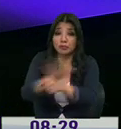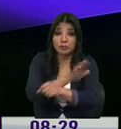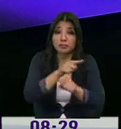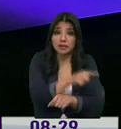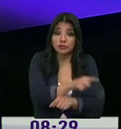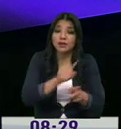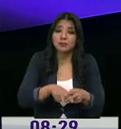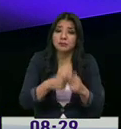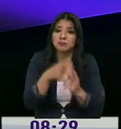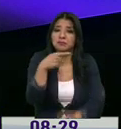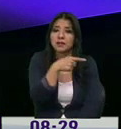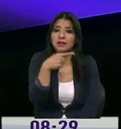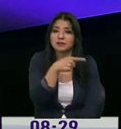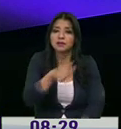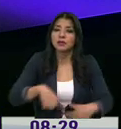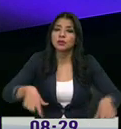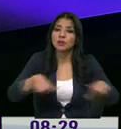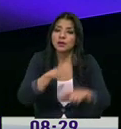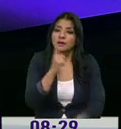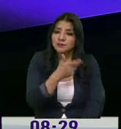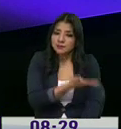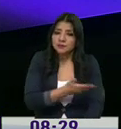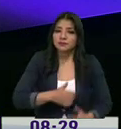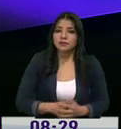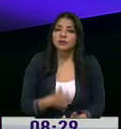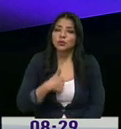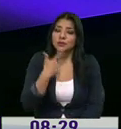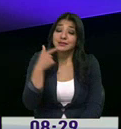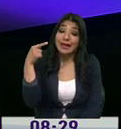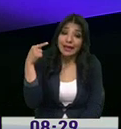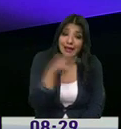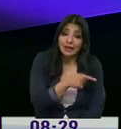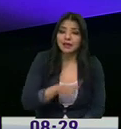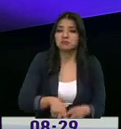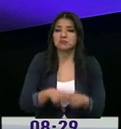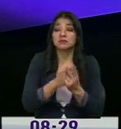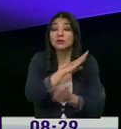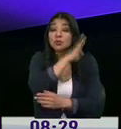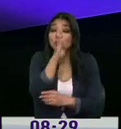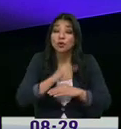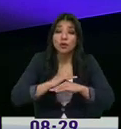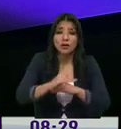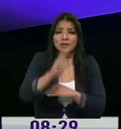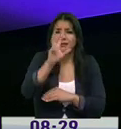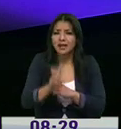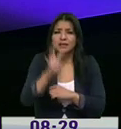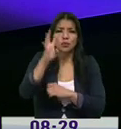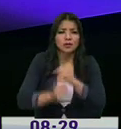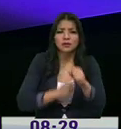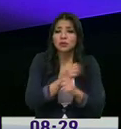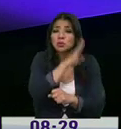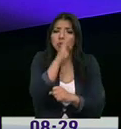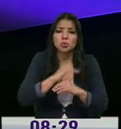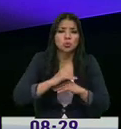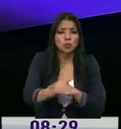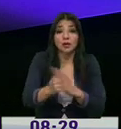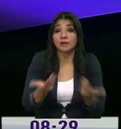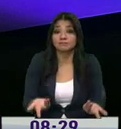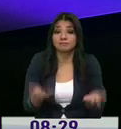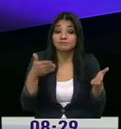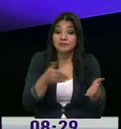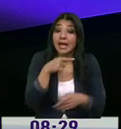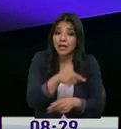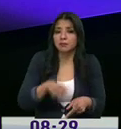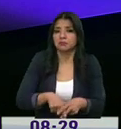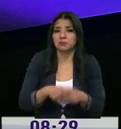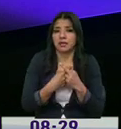comience, alcalde, por estas zonas también. Vuelvo y digo, por estas zonas que nunca en 30, 40 años les han parado zona. Ahí es el ejemplo.